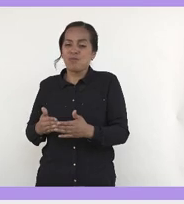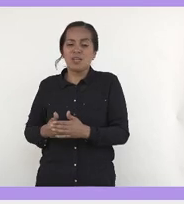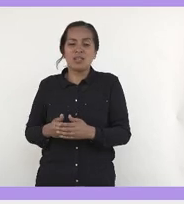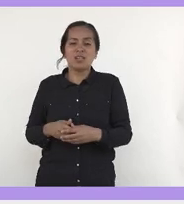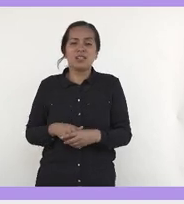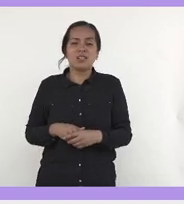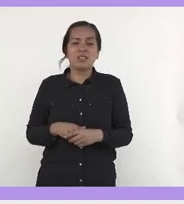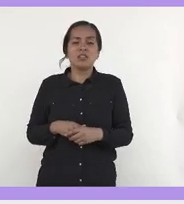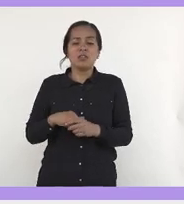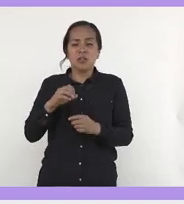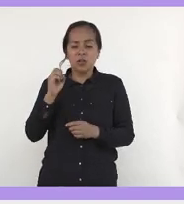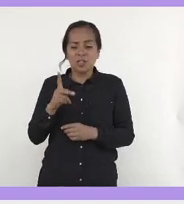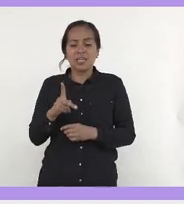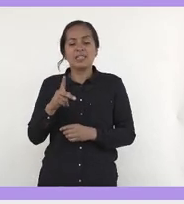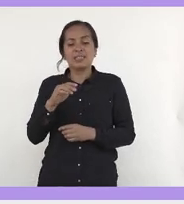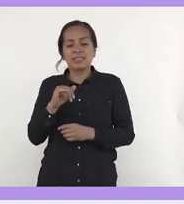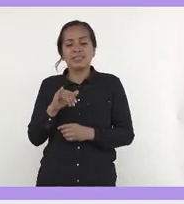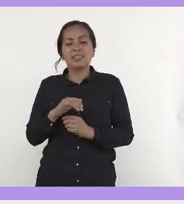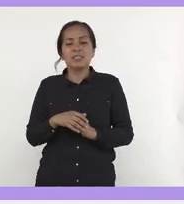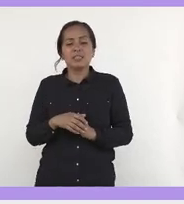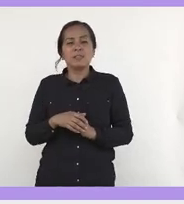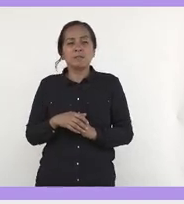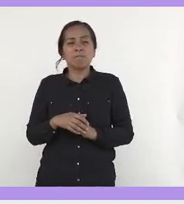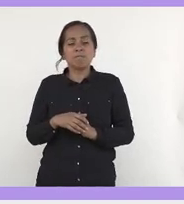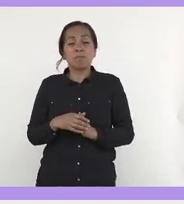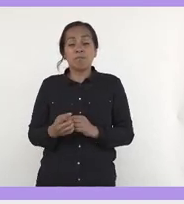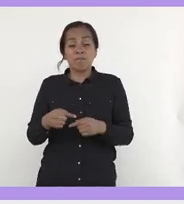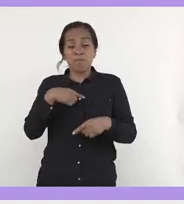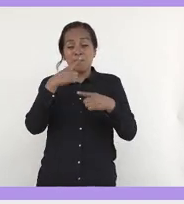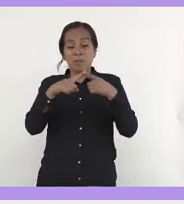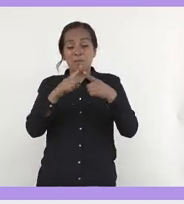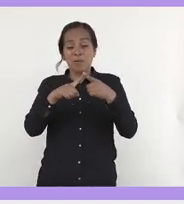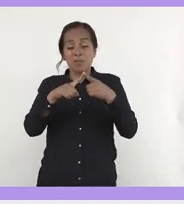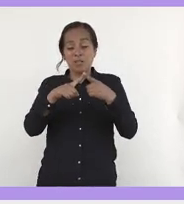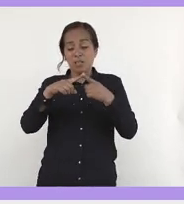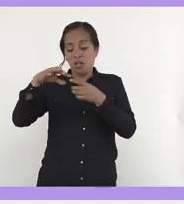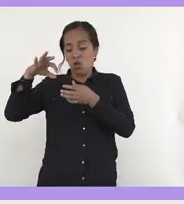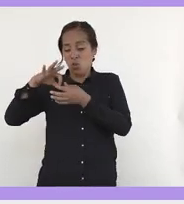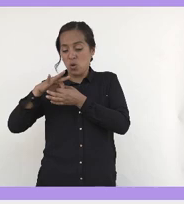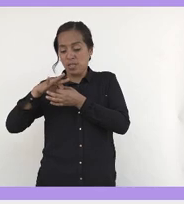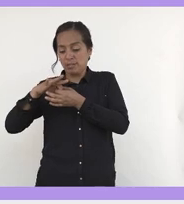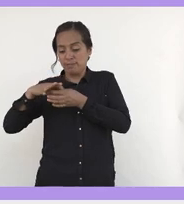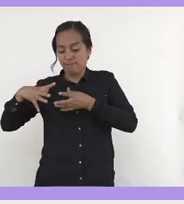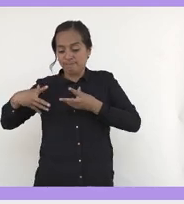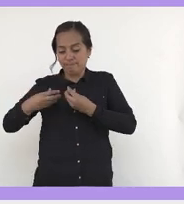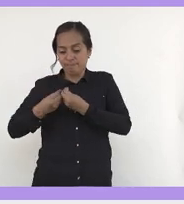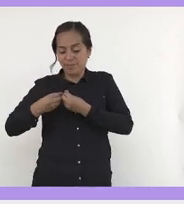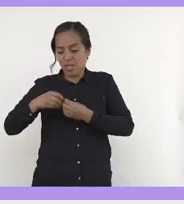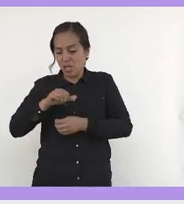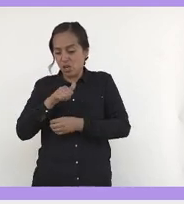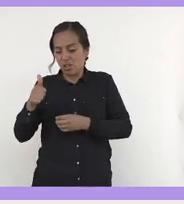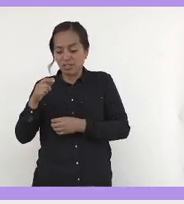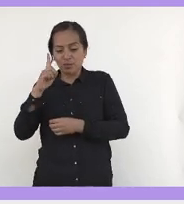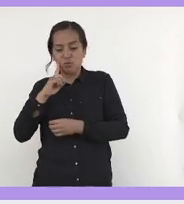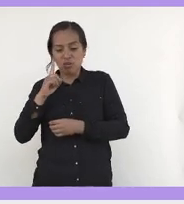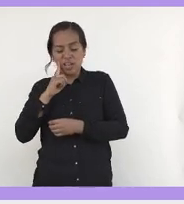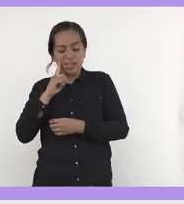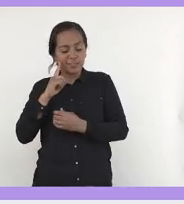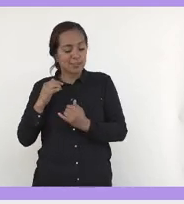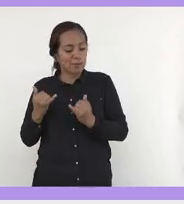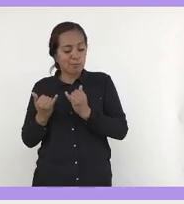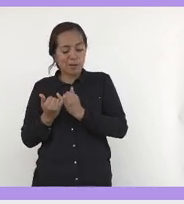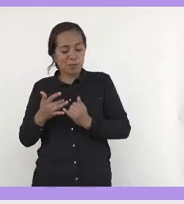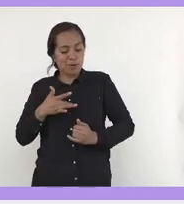Ah okay Sí Uno es únanse a otras mujeres que las hagan sentir